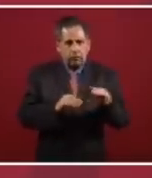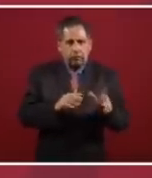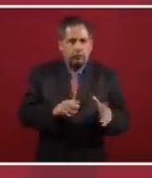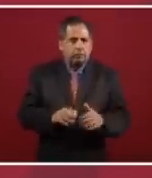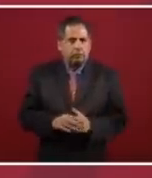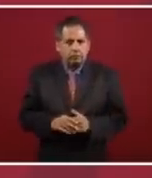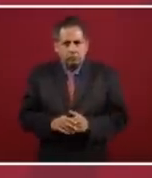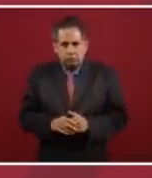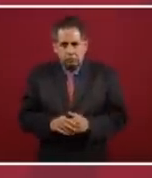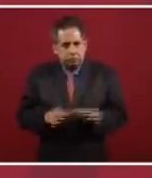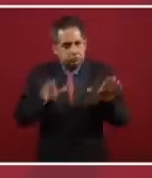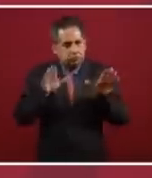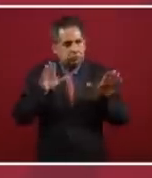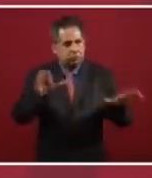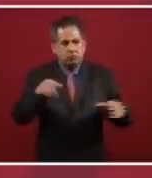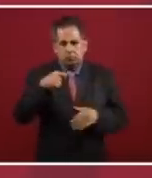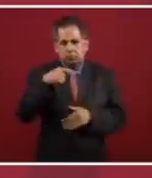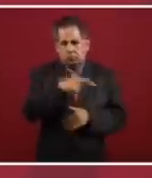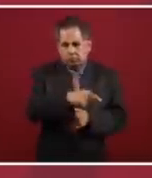un aeropuerto